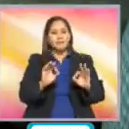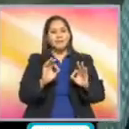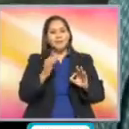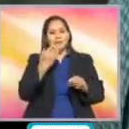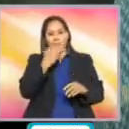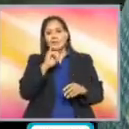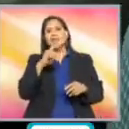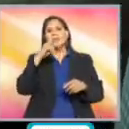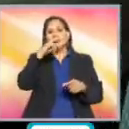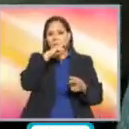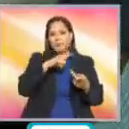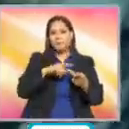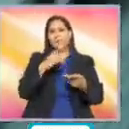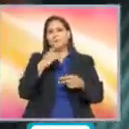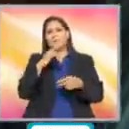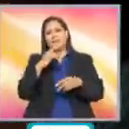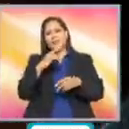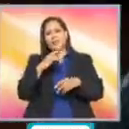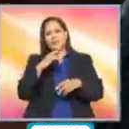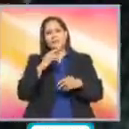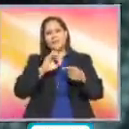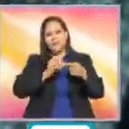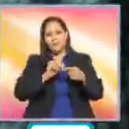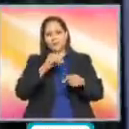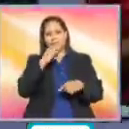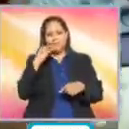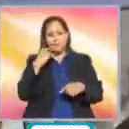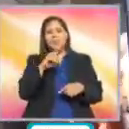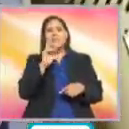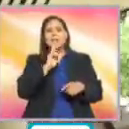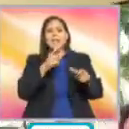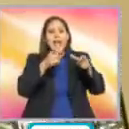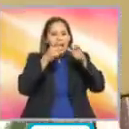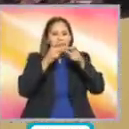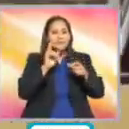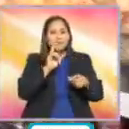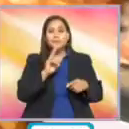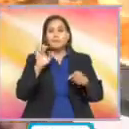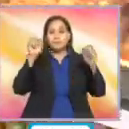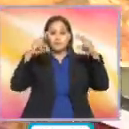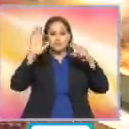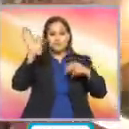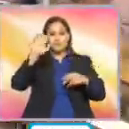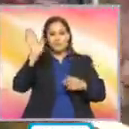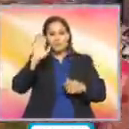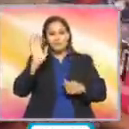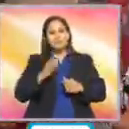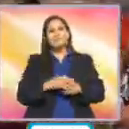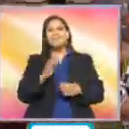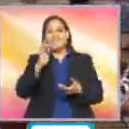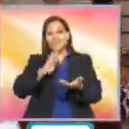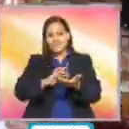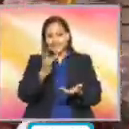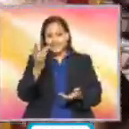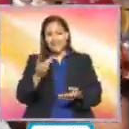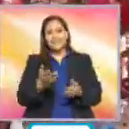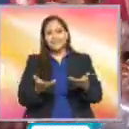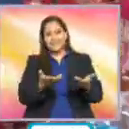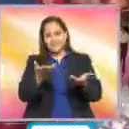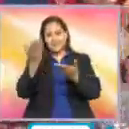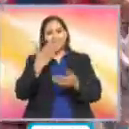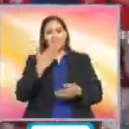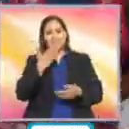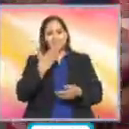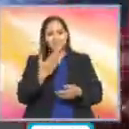la Bueno, crema. entonces ahorita vamos a ver al maestro cómo se come la tostada, ¿no? ¡Nos vemos! Gracias. Pues ya